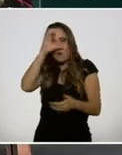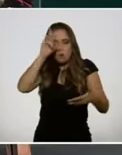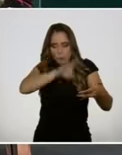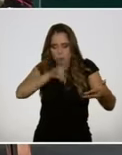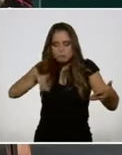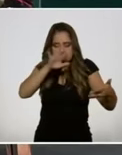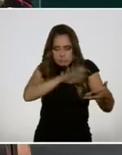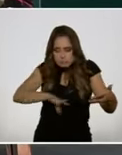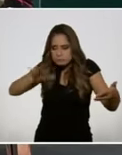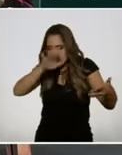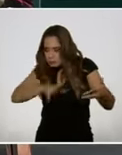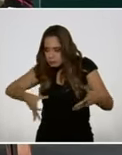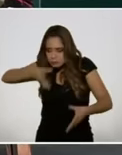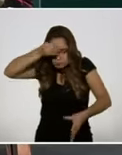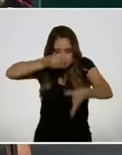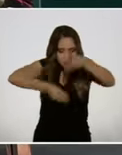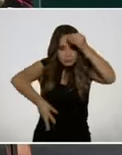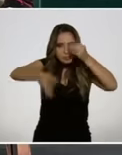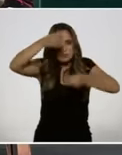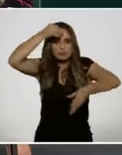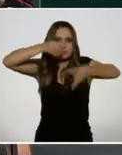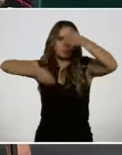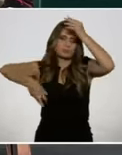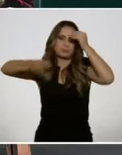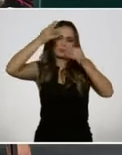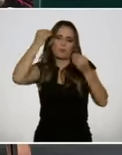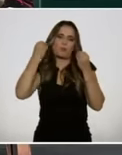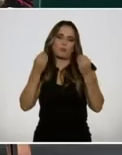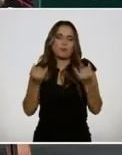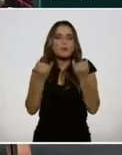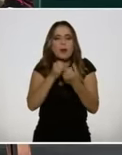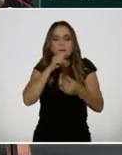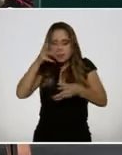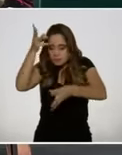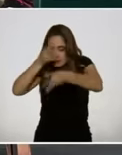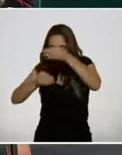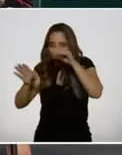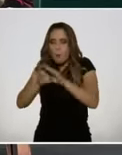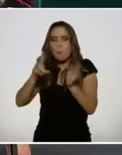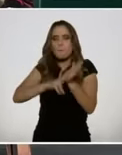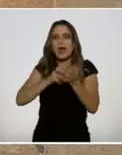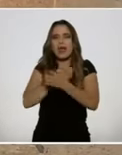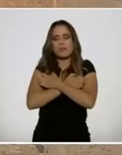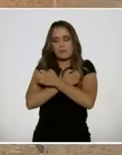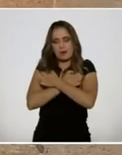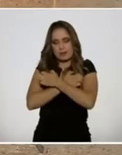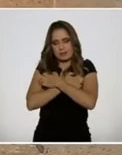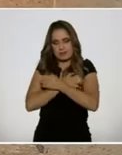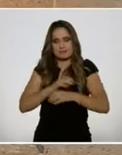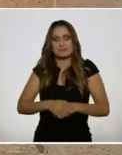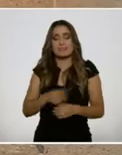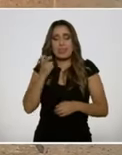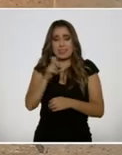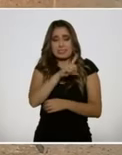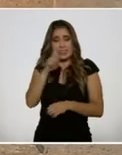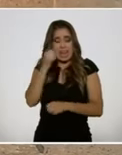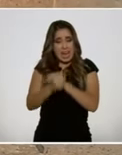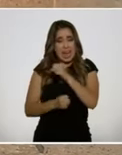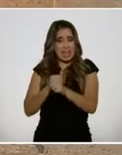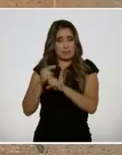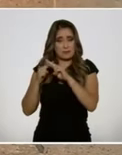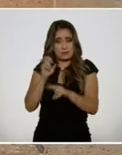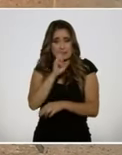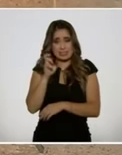a la literatura y adquirimos valores para la convivencia respetuosa. Hablar de los 100 años de la SEP es hablar